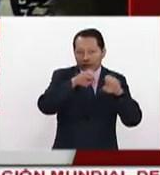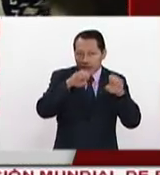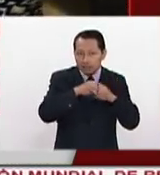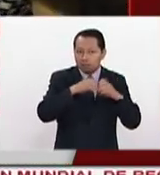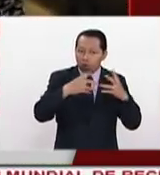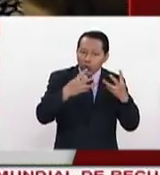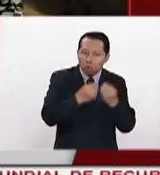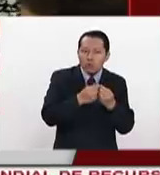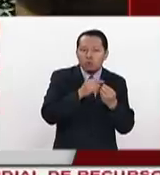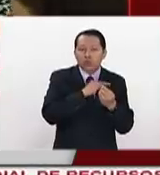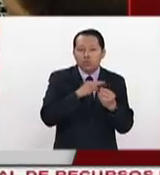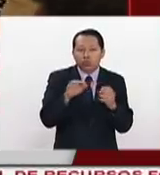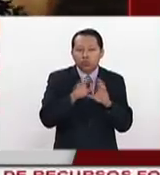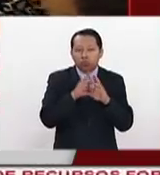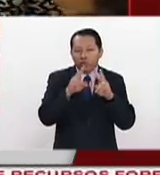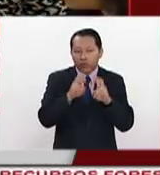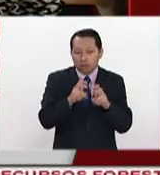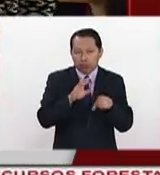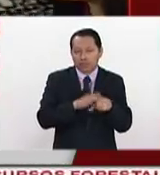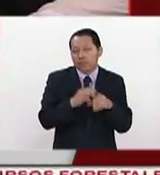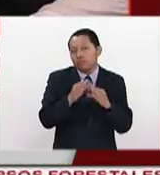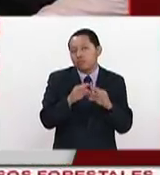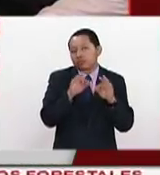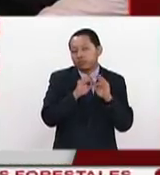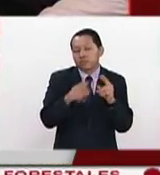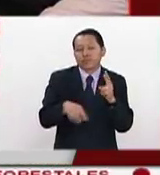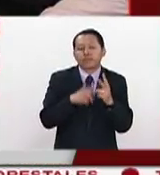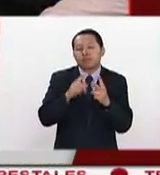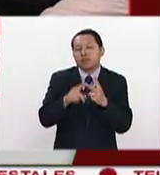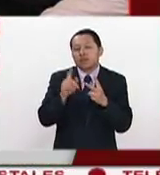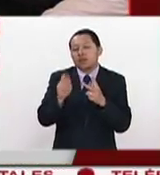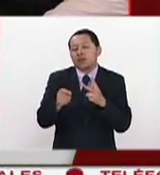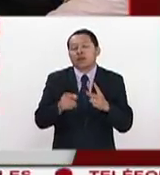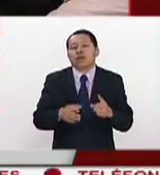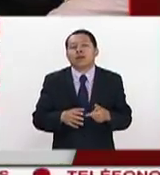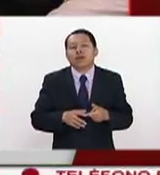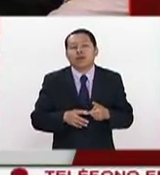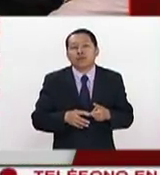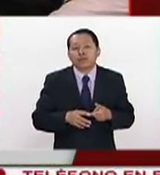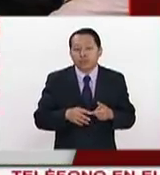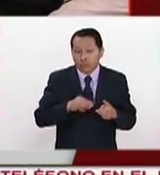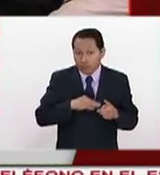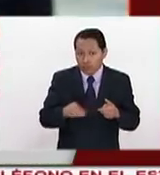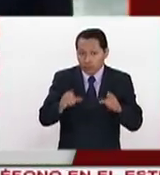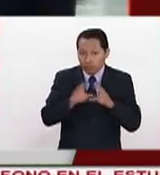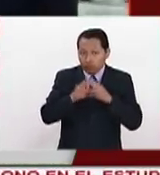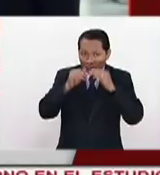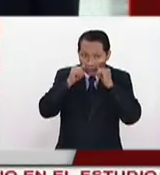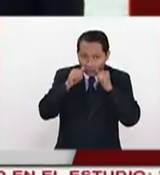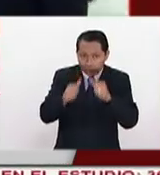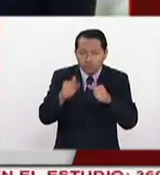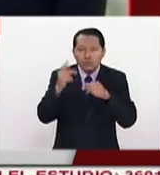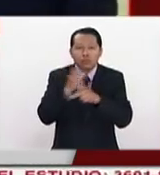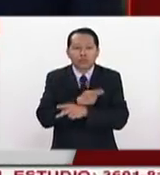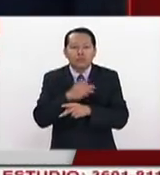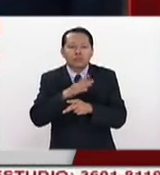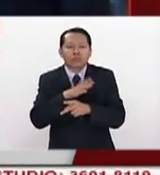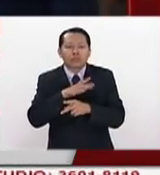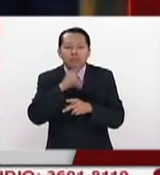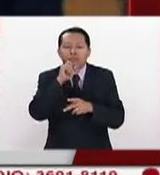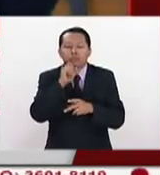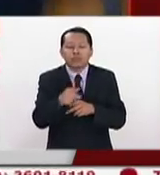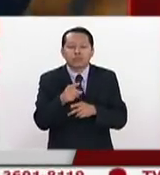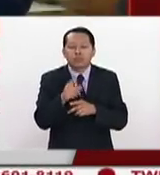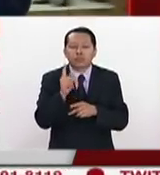reunidos para tratar precisamente los temas más sensibles. Y en otro lado, estar muy atentos de lo que está sucediendo en el entorno,